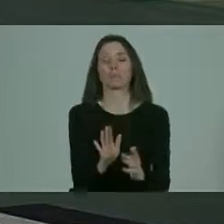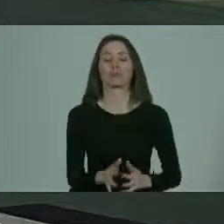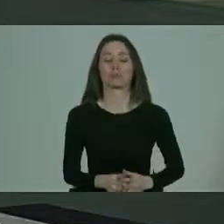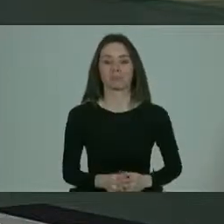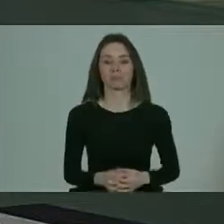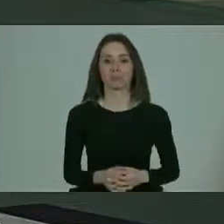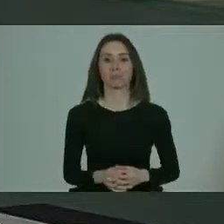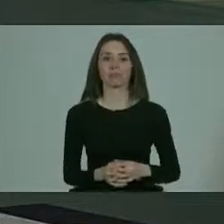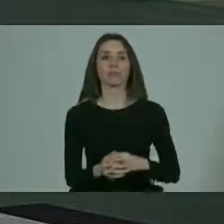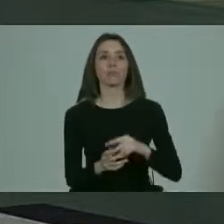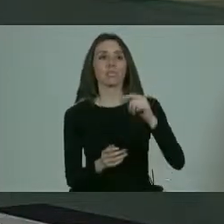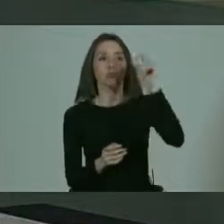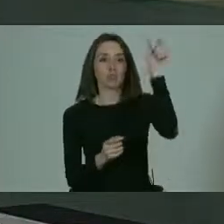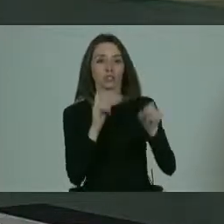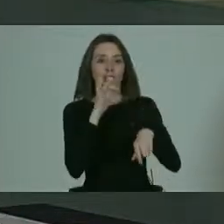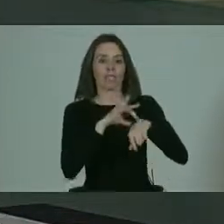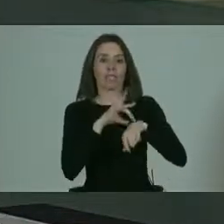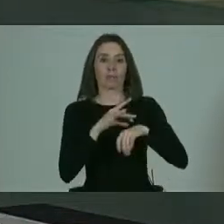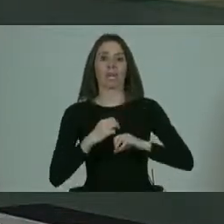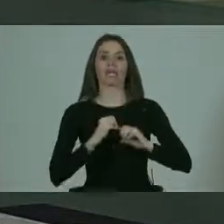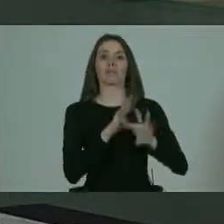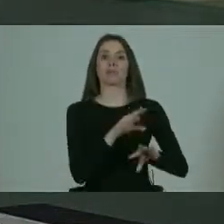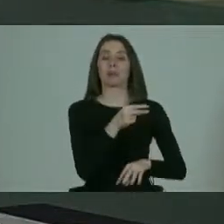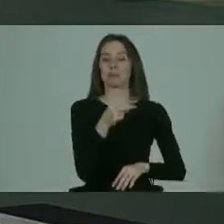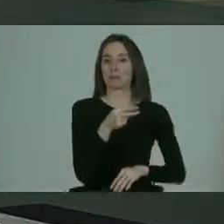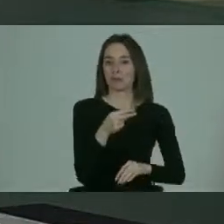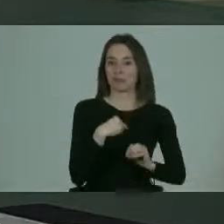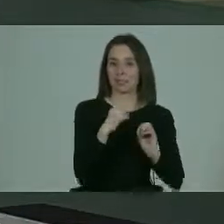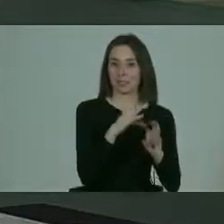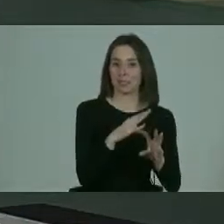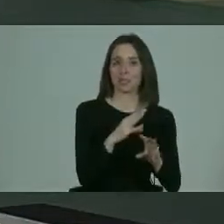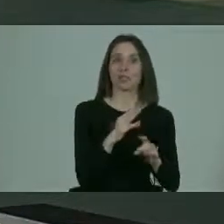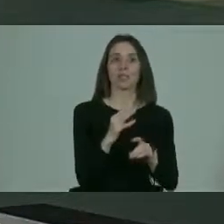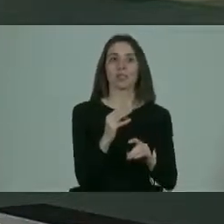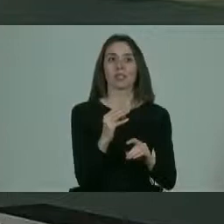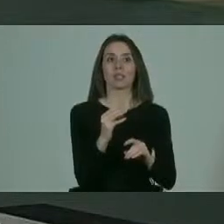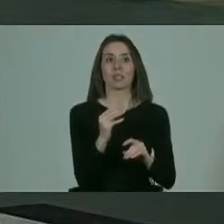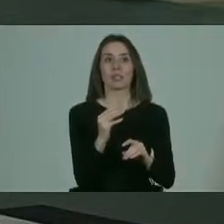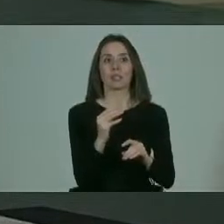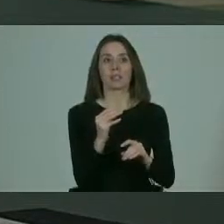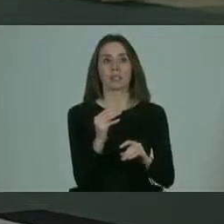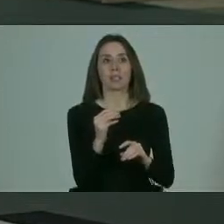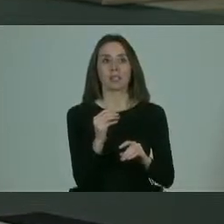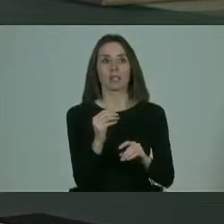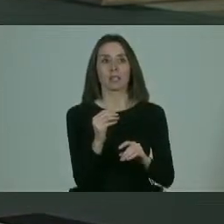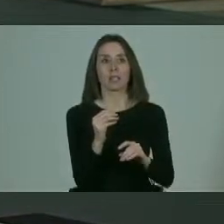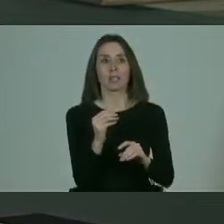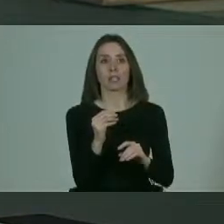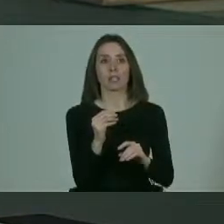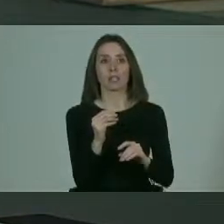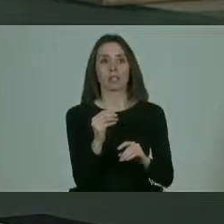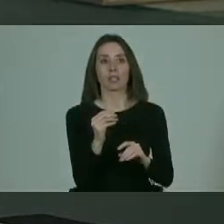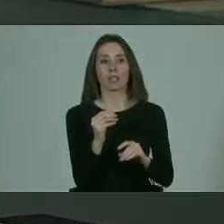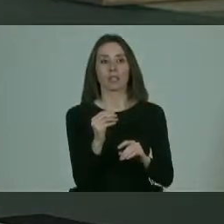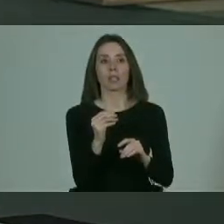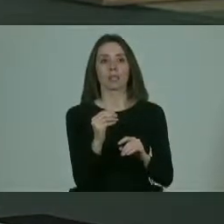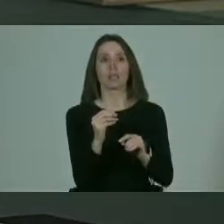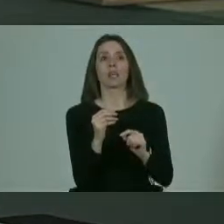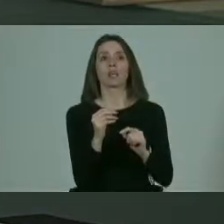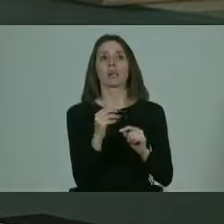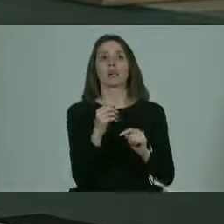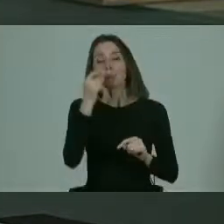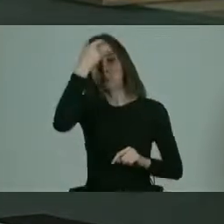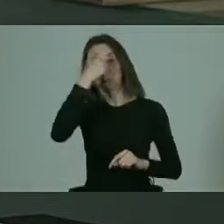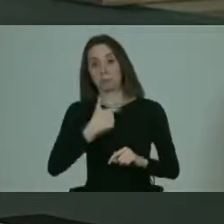alguien que tuviera una enfermedad de transmisión sexual que no tuviera que tener mi tipo de efectos secundarios y nada se